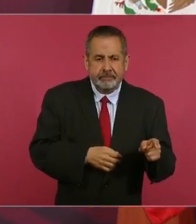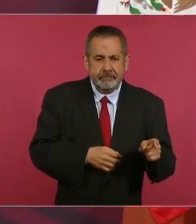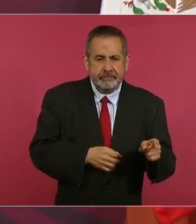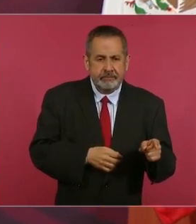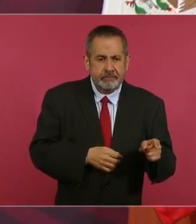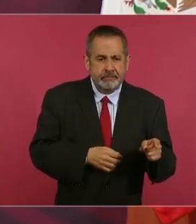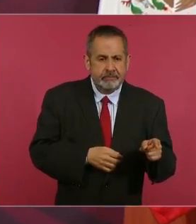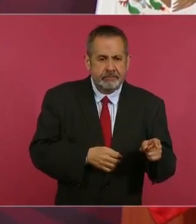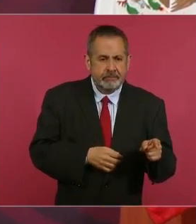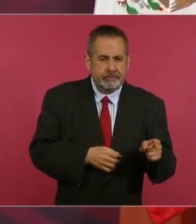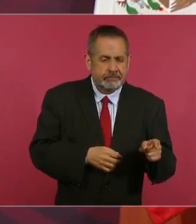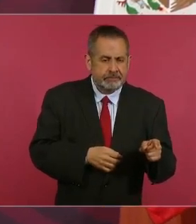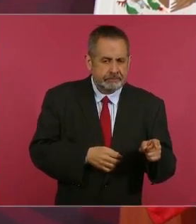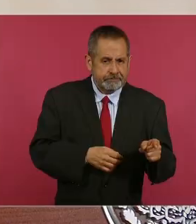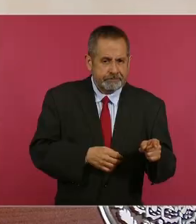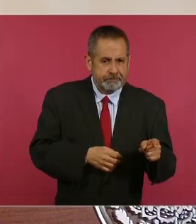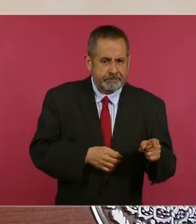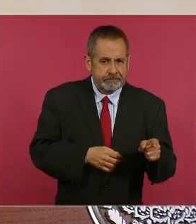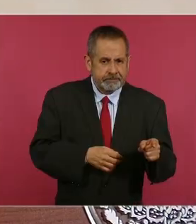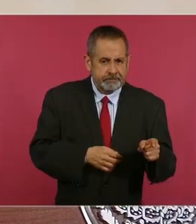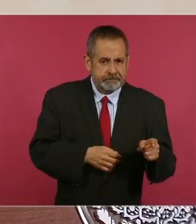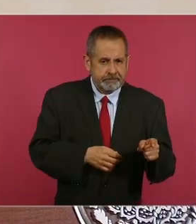llegan a